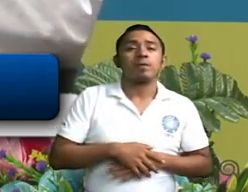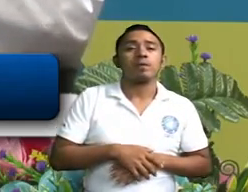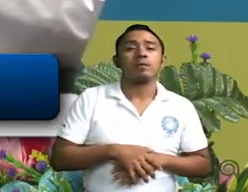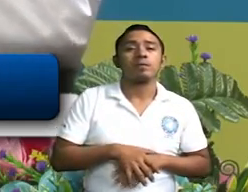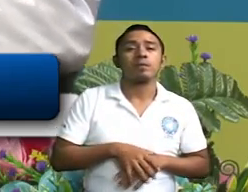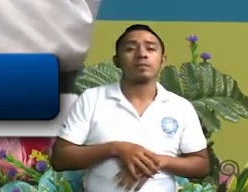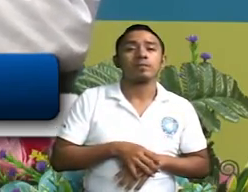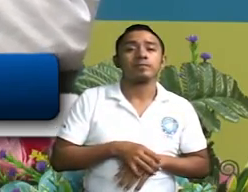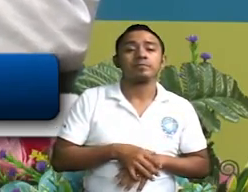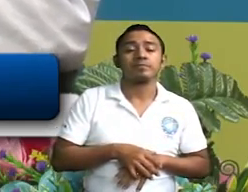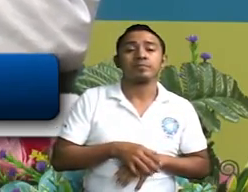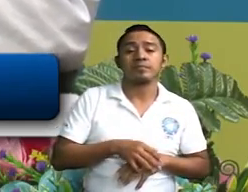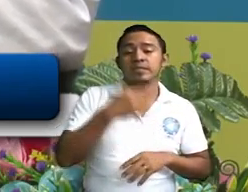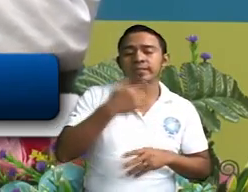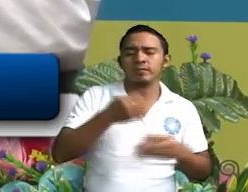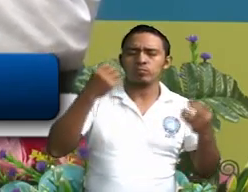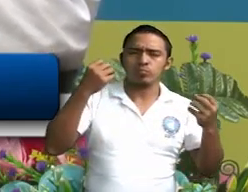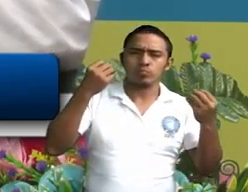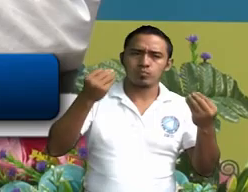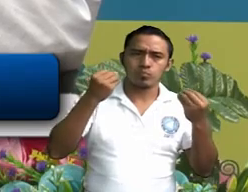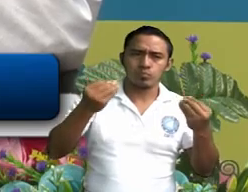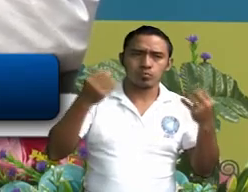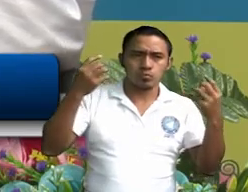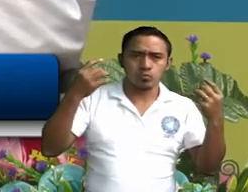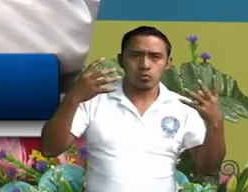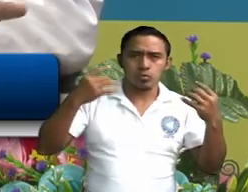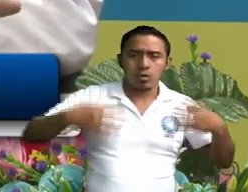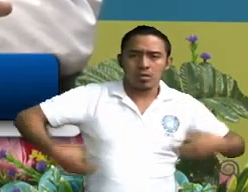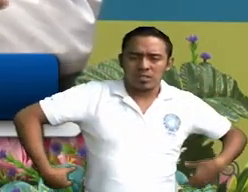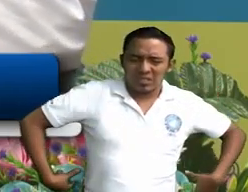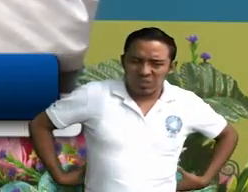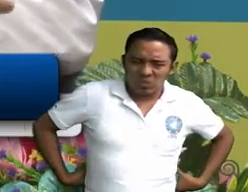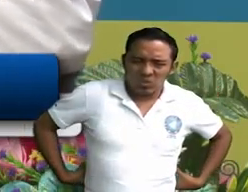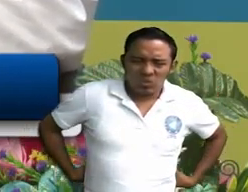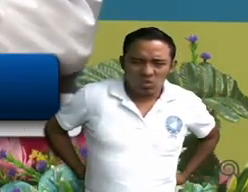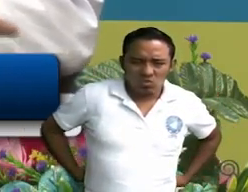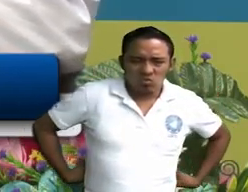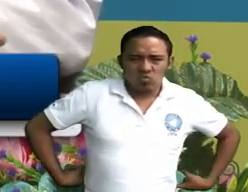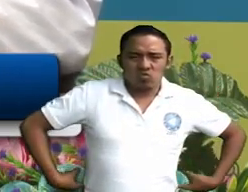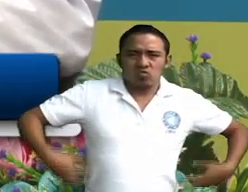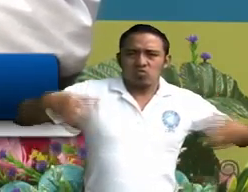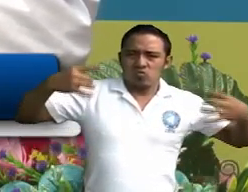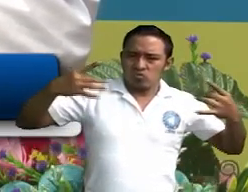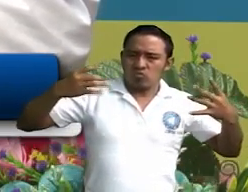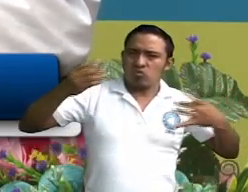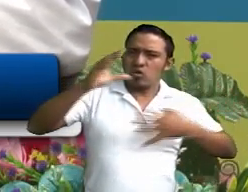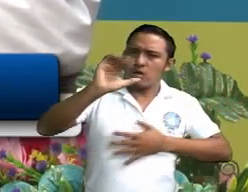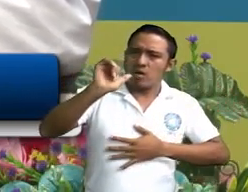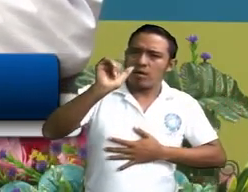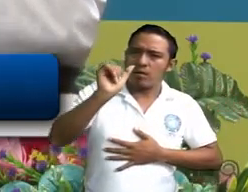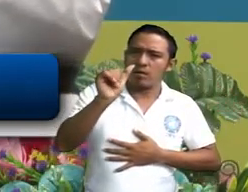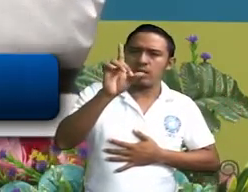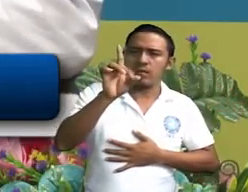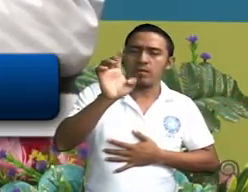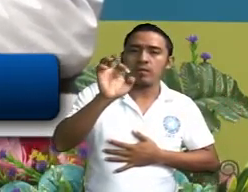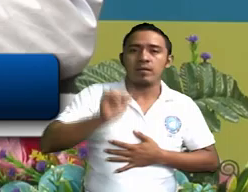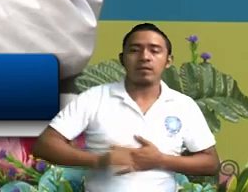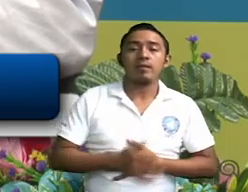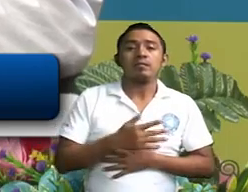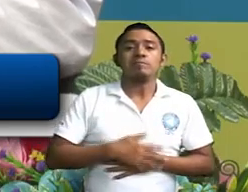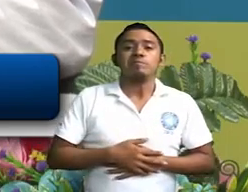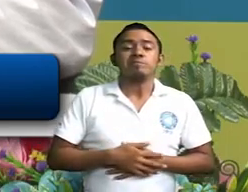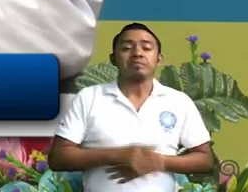y aquejan dolor de cadera. No precisamente por ser gordito. No. Sobrepeso. Exactamente. No. Hay enfermedades sistémicas